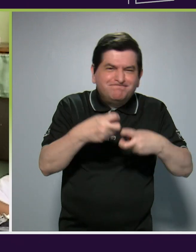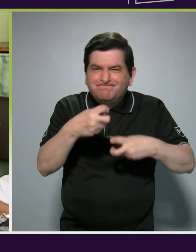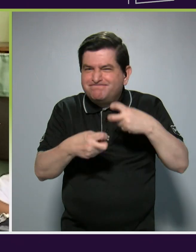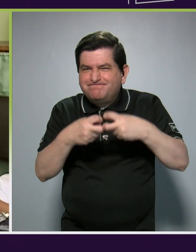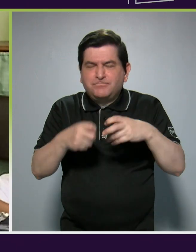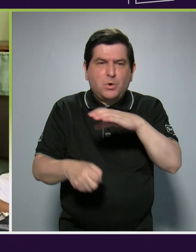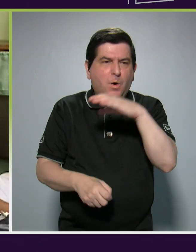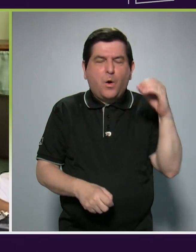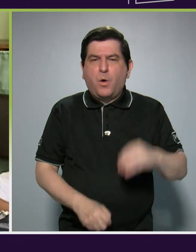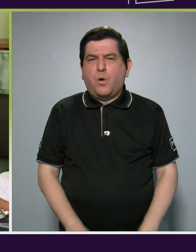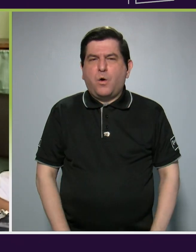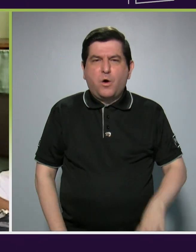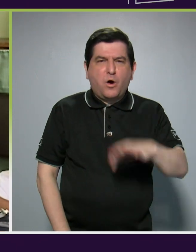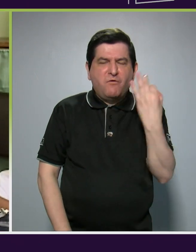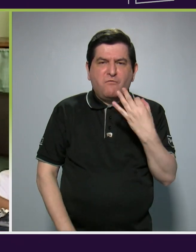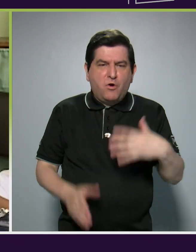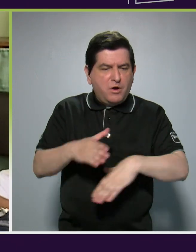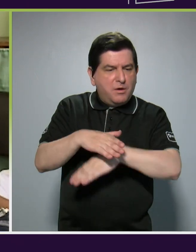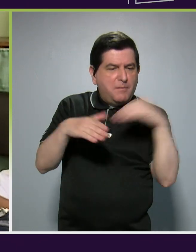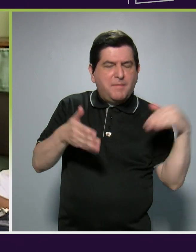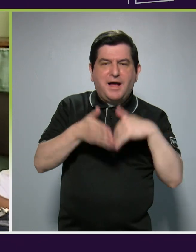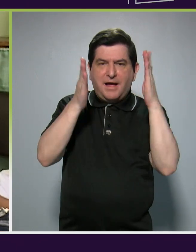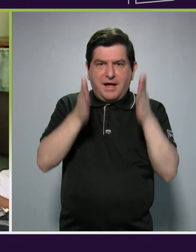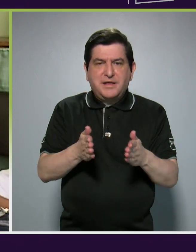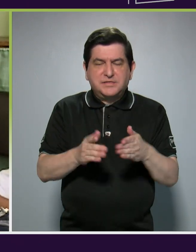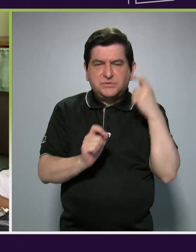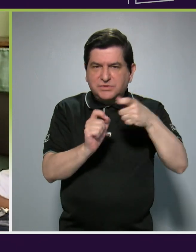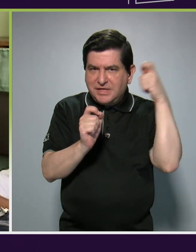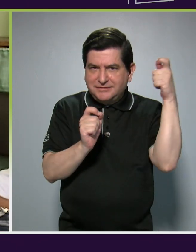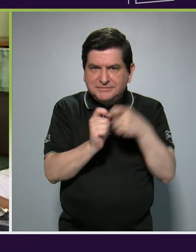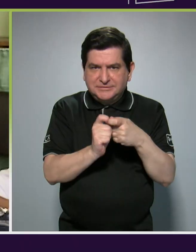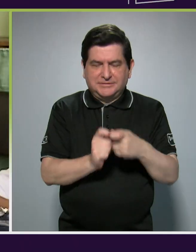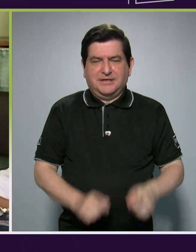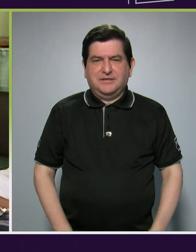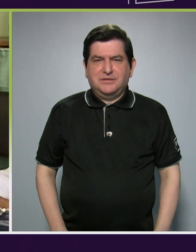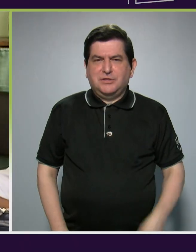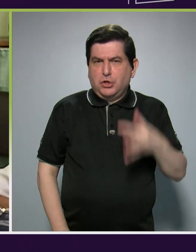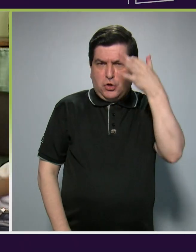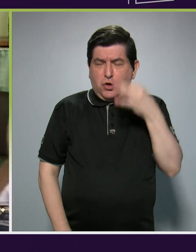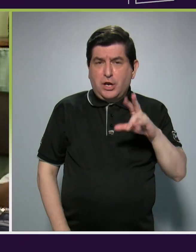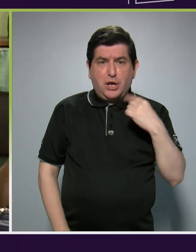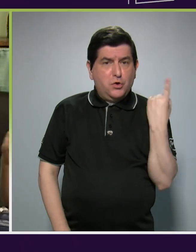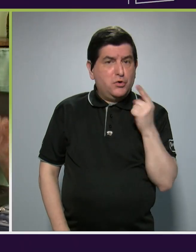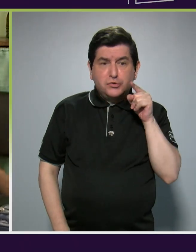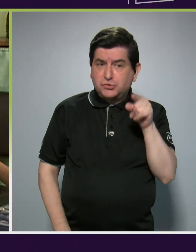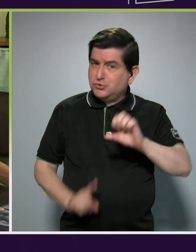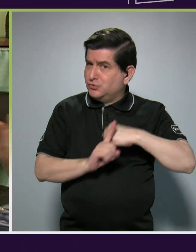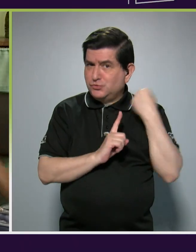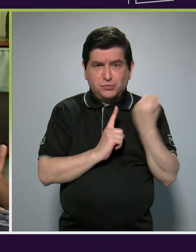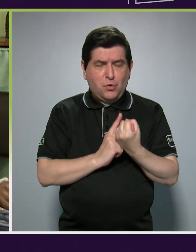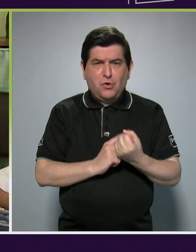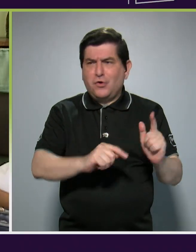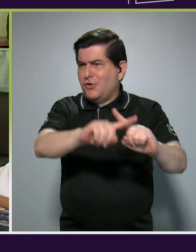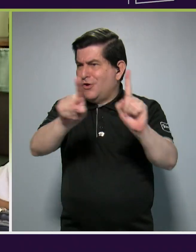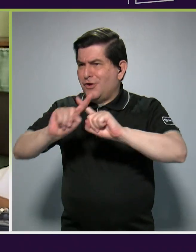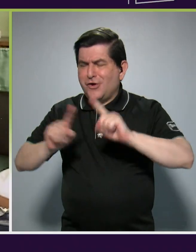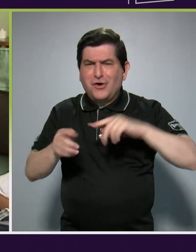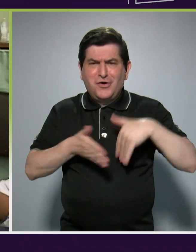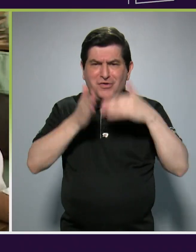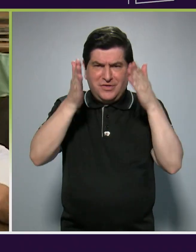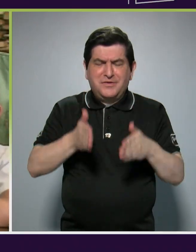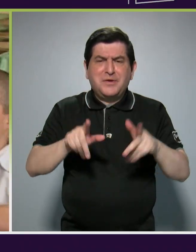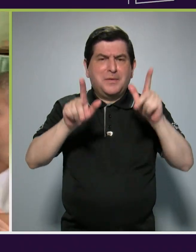está generando una forma de exclusión para un estudiante en particular, y creo que no solo para esto, posiblemente hay muchos estudiantes,